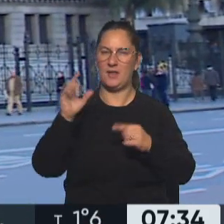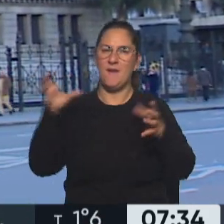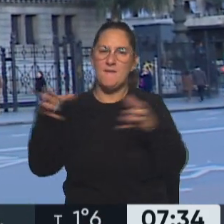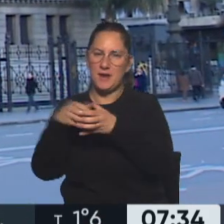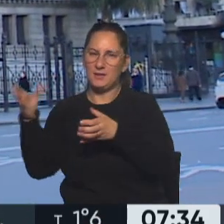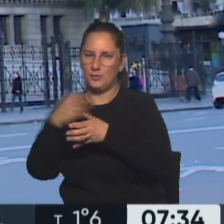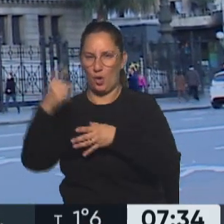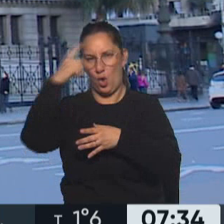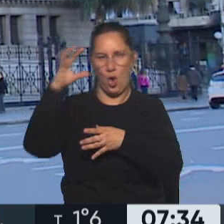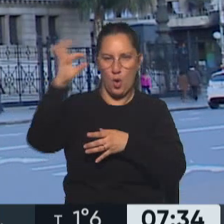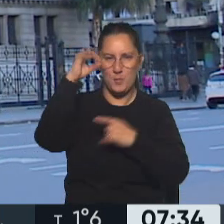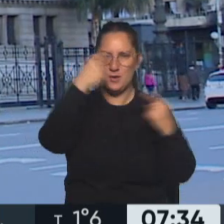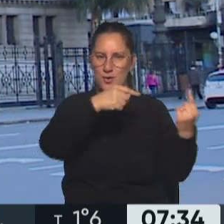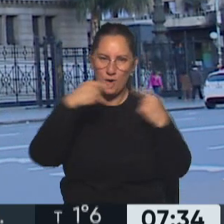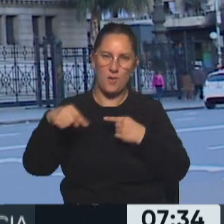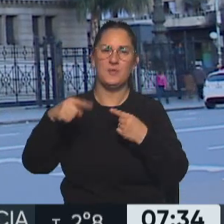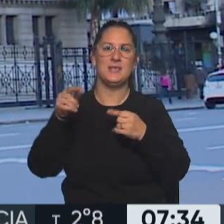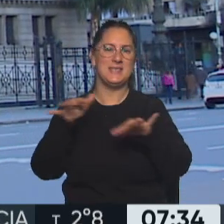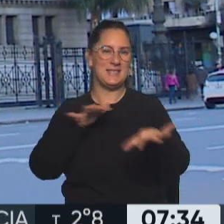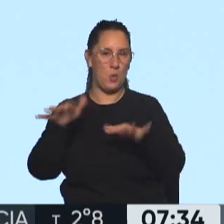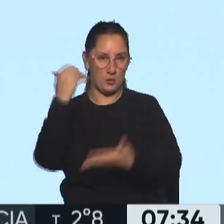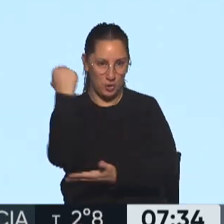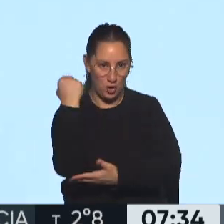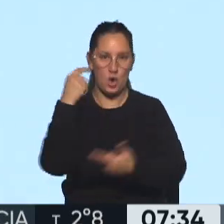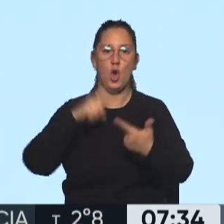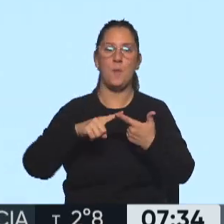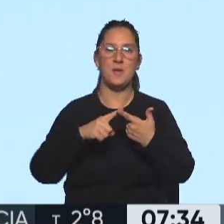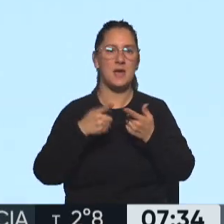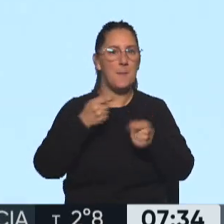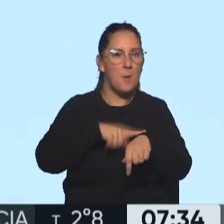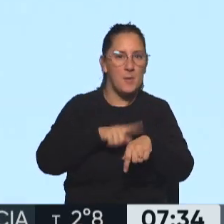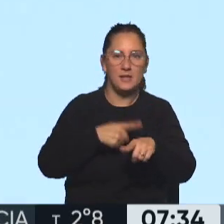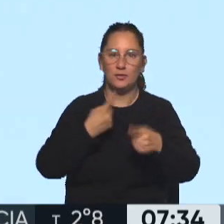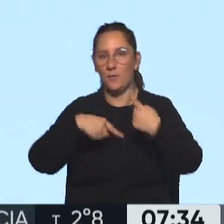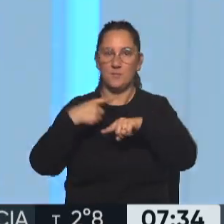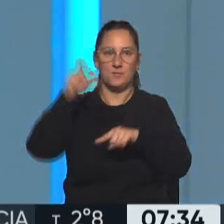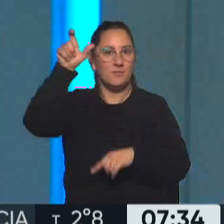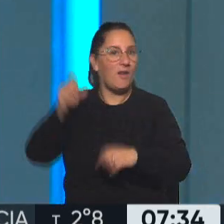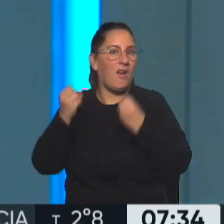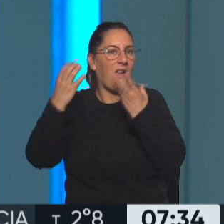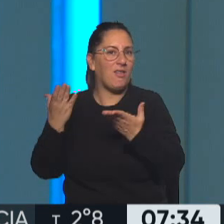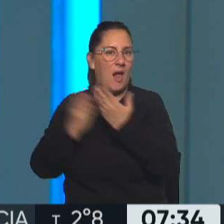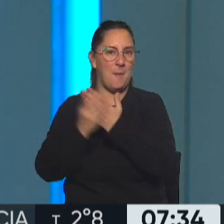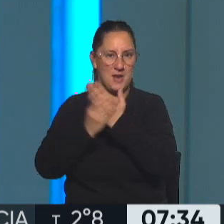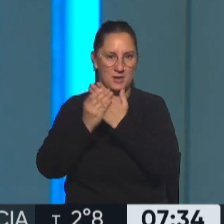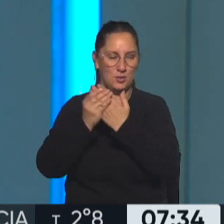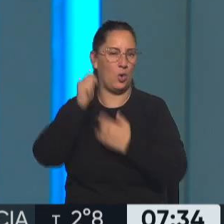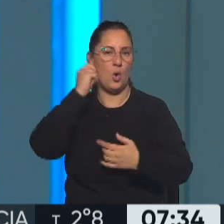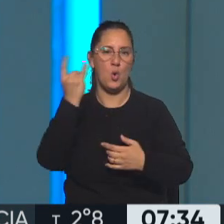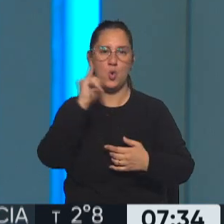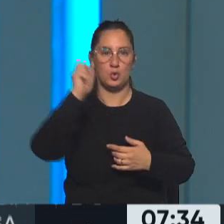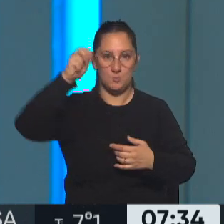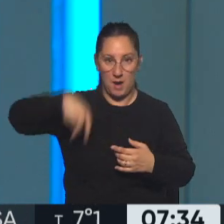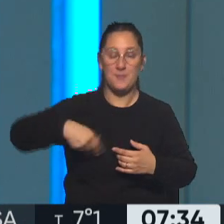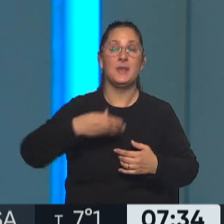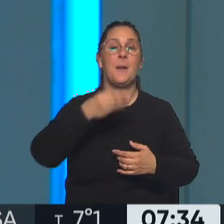Todos en cuanto a la situación económica y a la gestión económica de Martín Guzmán. Es importante, muy relevante el